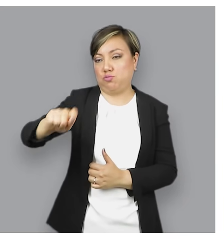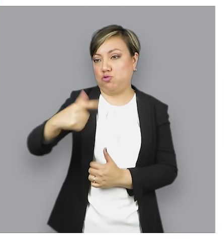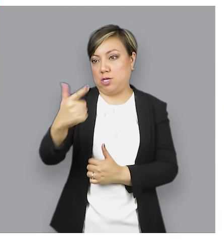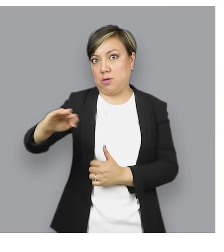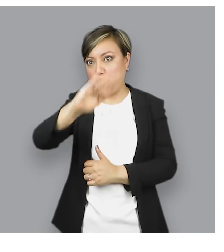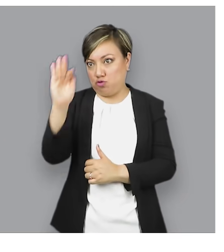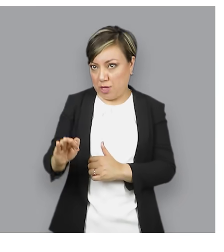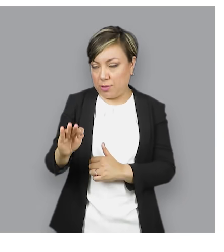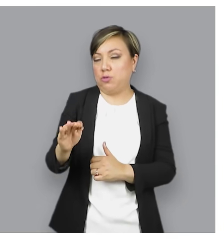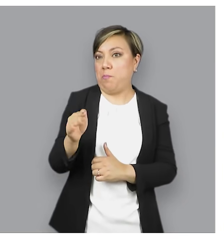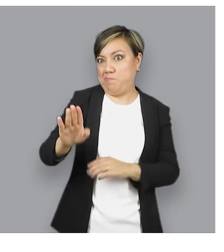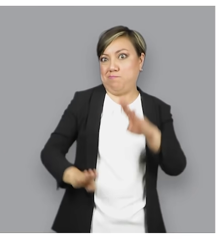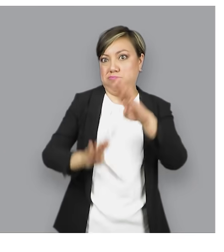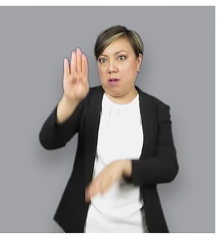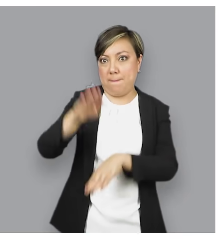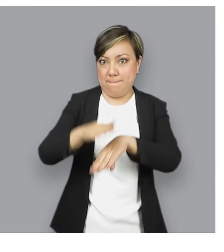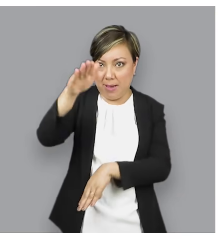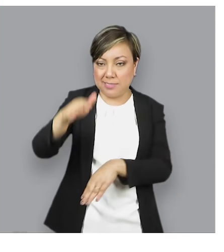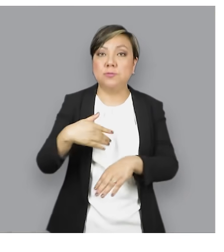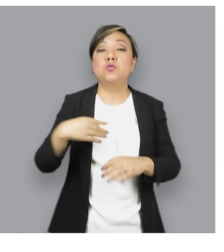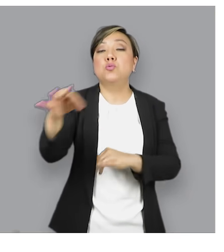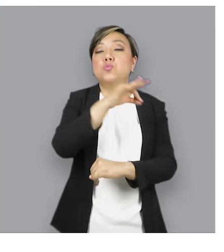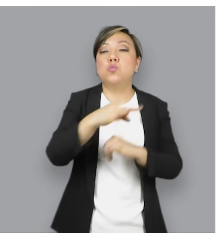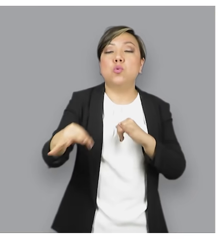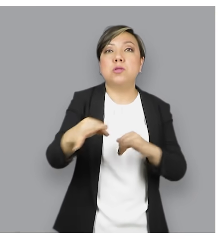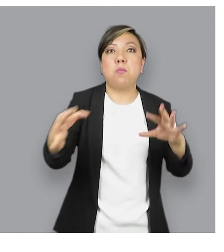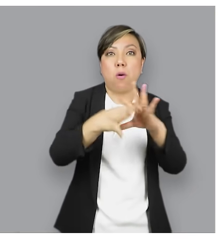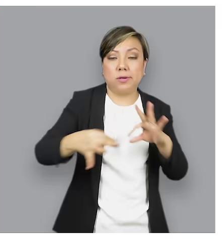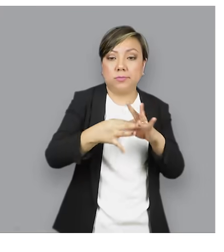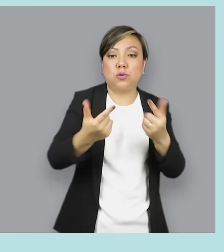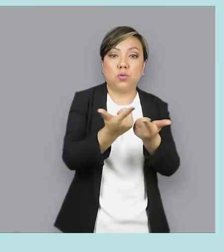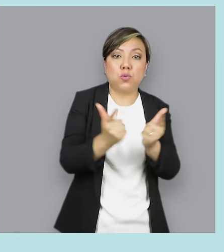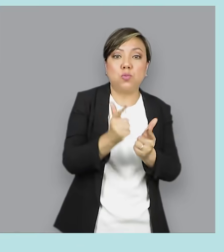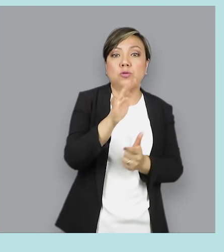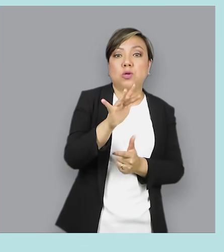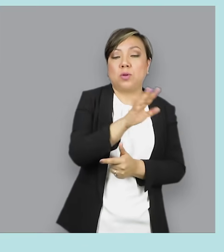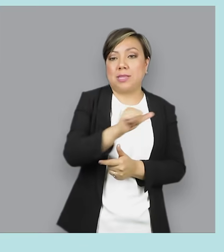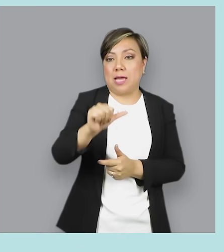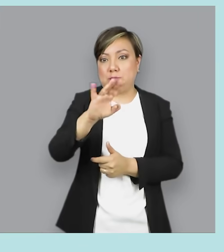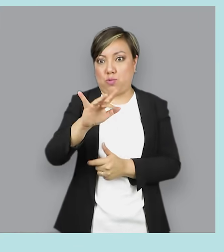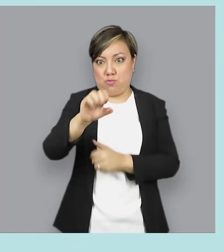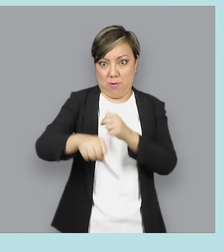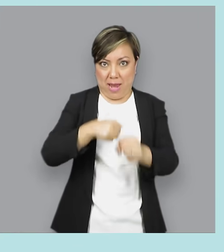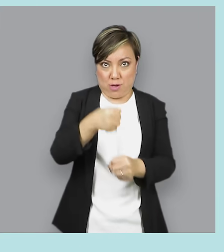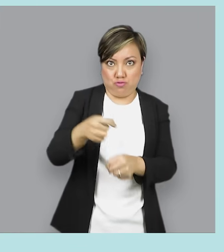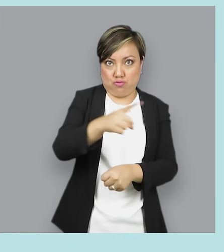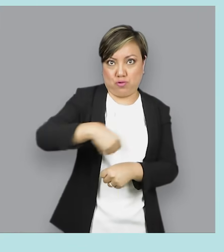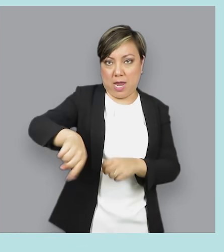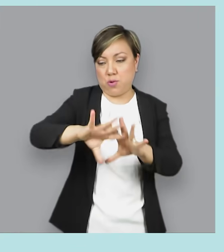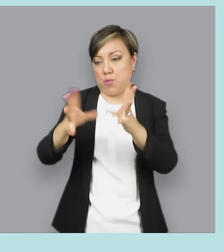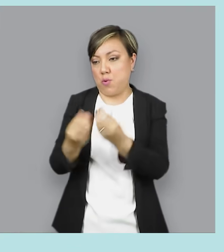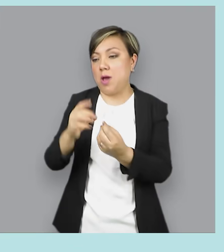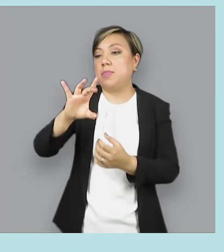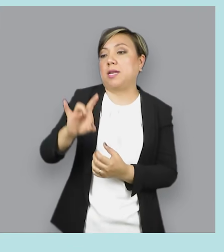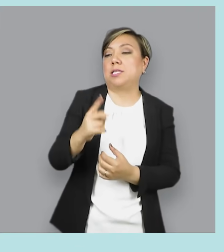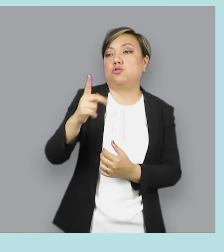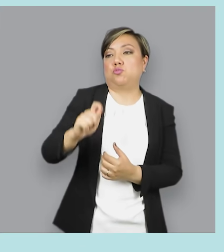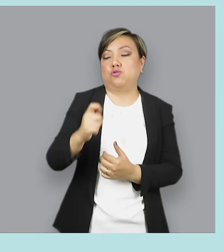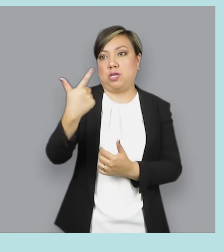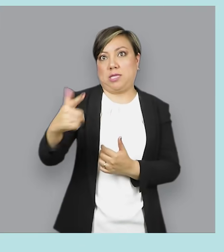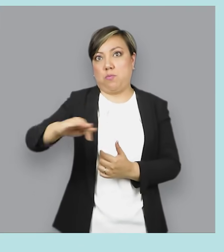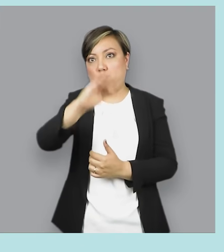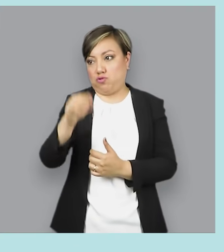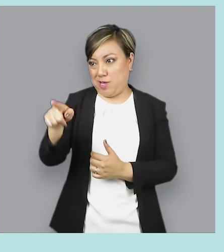.7%. Ya para terminar el análisis por grupos de edad, fíjate cómo el grupo 50 a 59 años concentra el